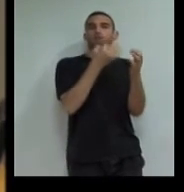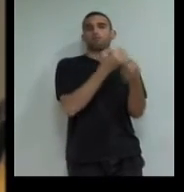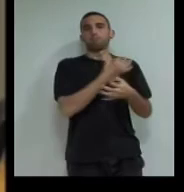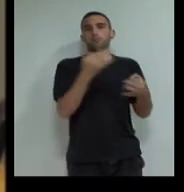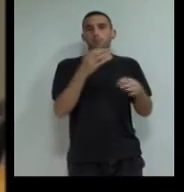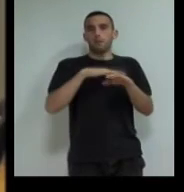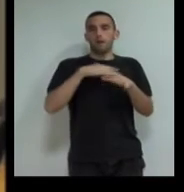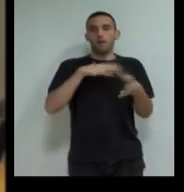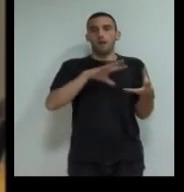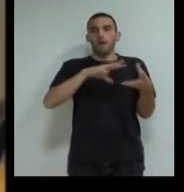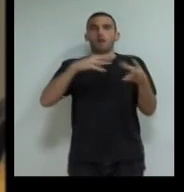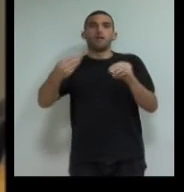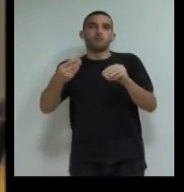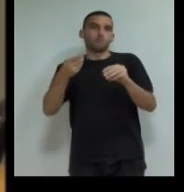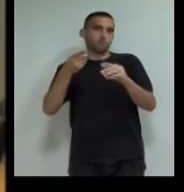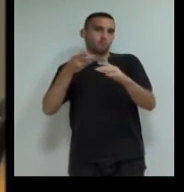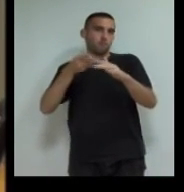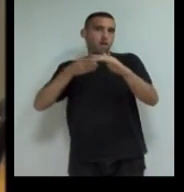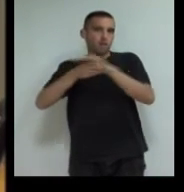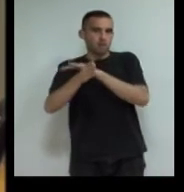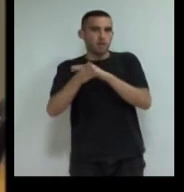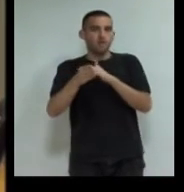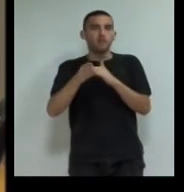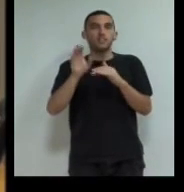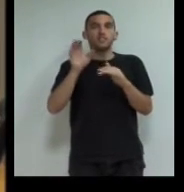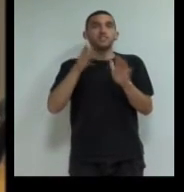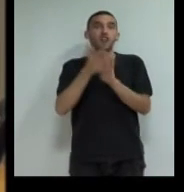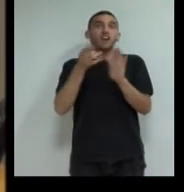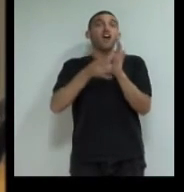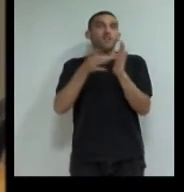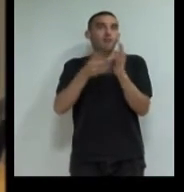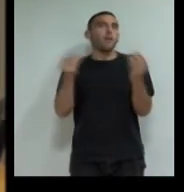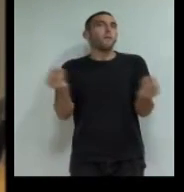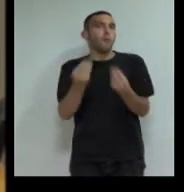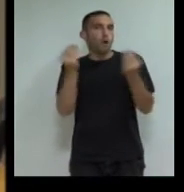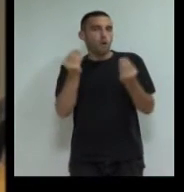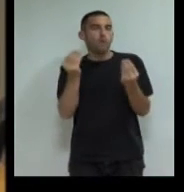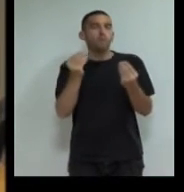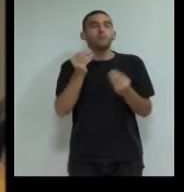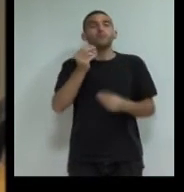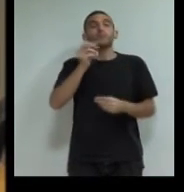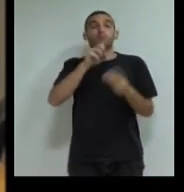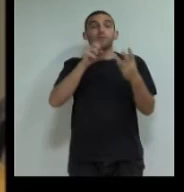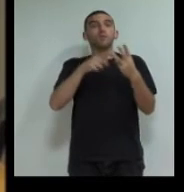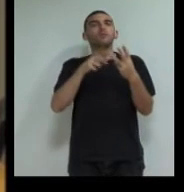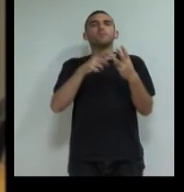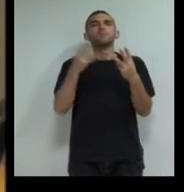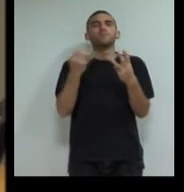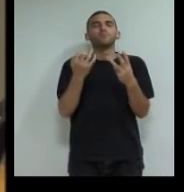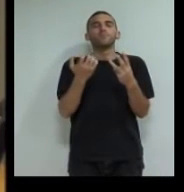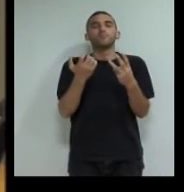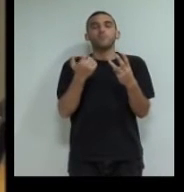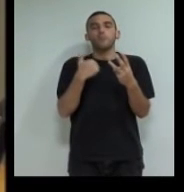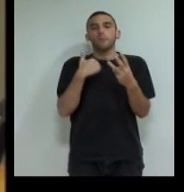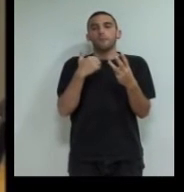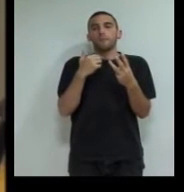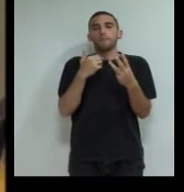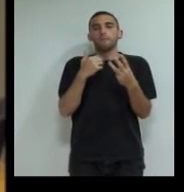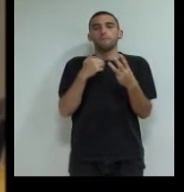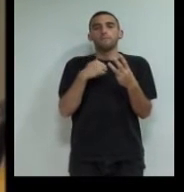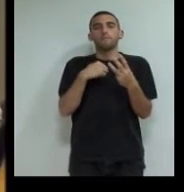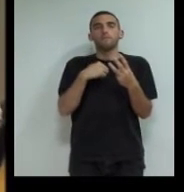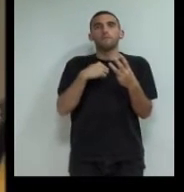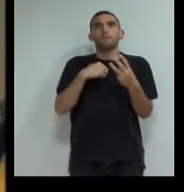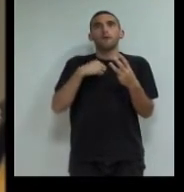de que obviamente va a ir en aumento. Y luego el otro tema, ya no hablamos de si